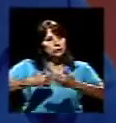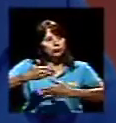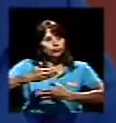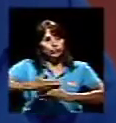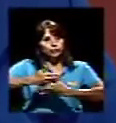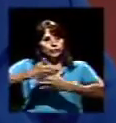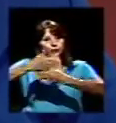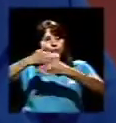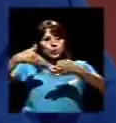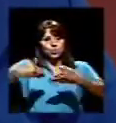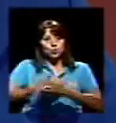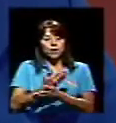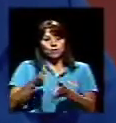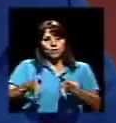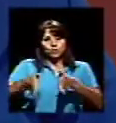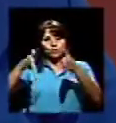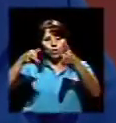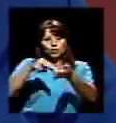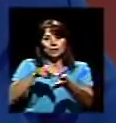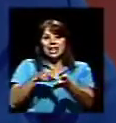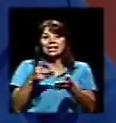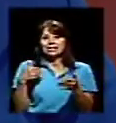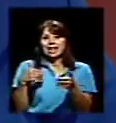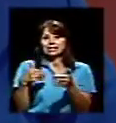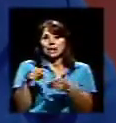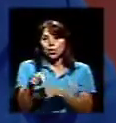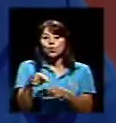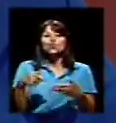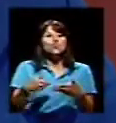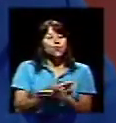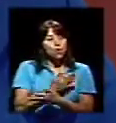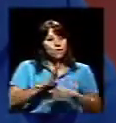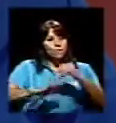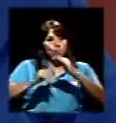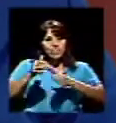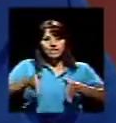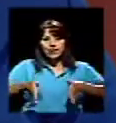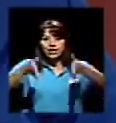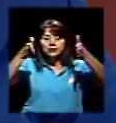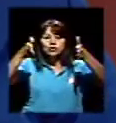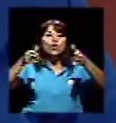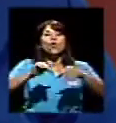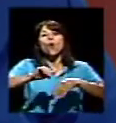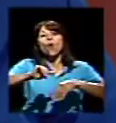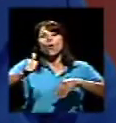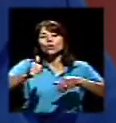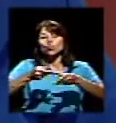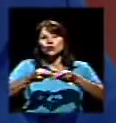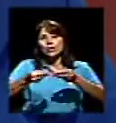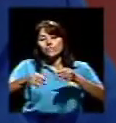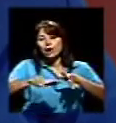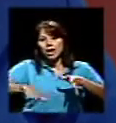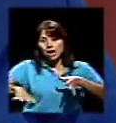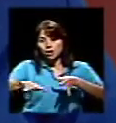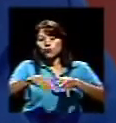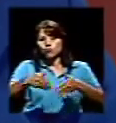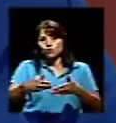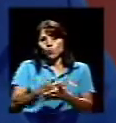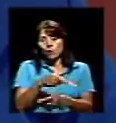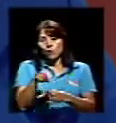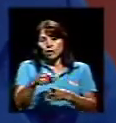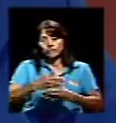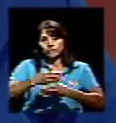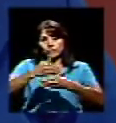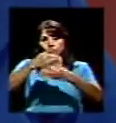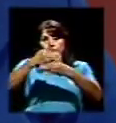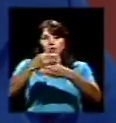centro hospitalario, que ya está próximo. Pero es una nueva edificación, un nuevo terreno, y pues ya tenemos, falta llevar a